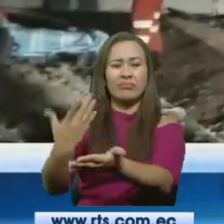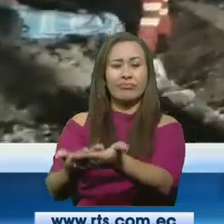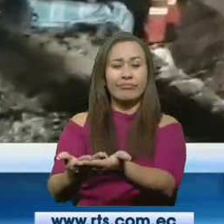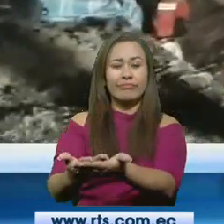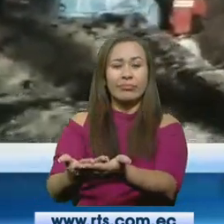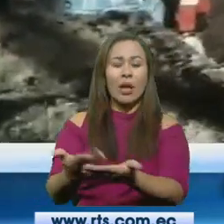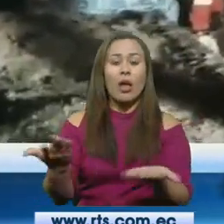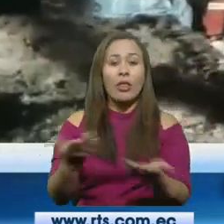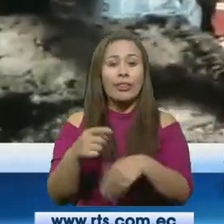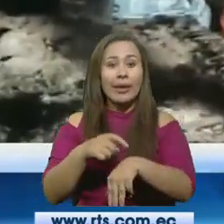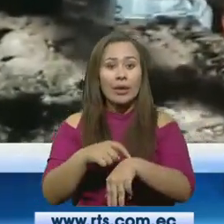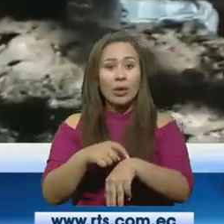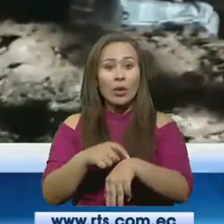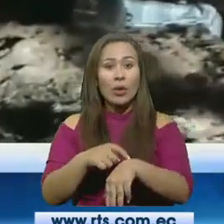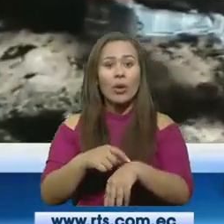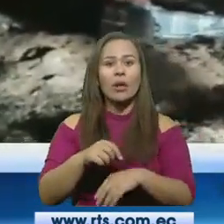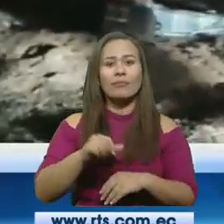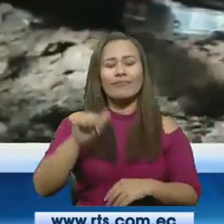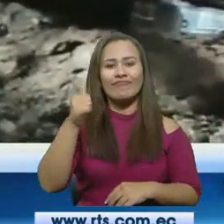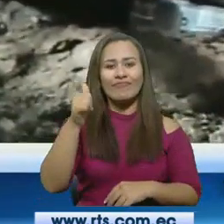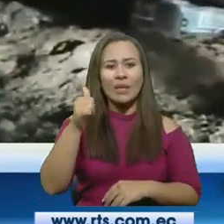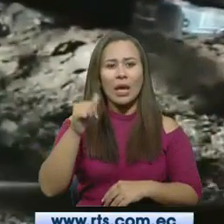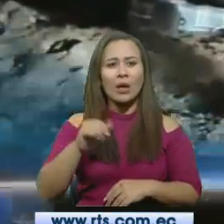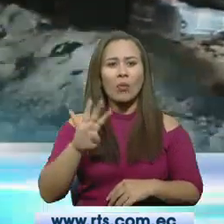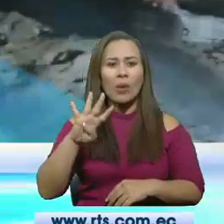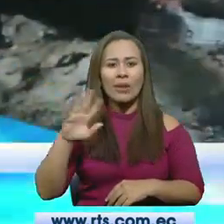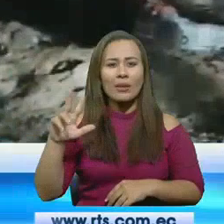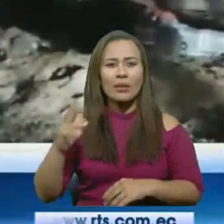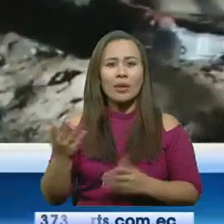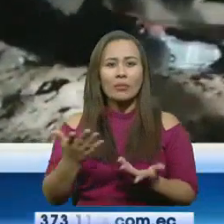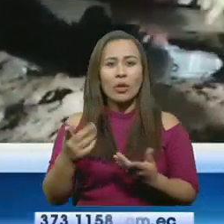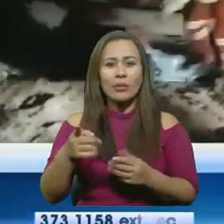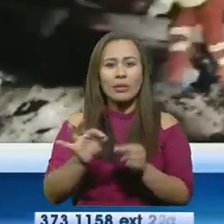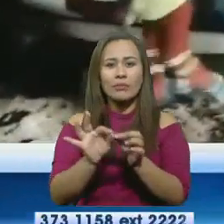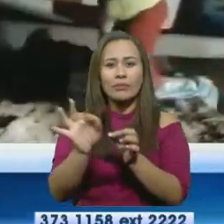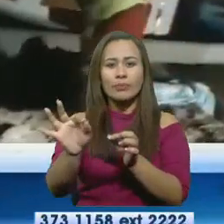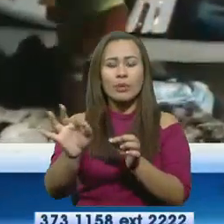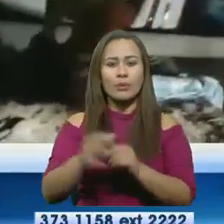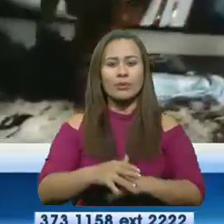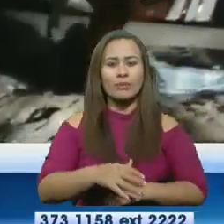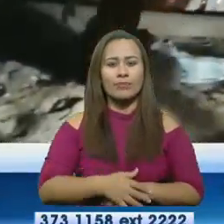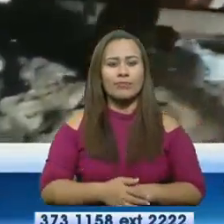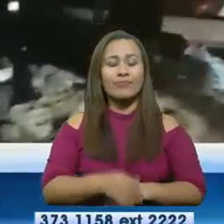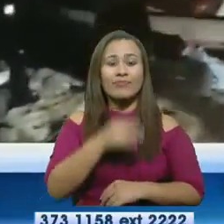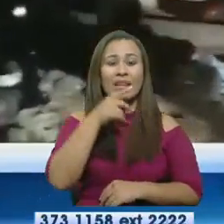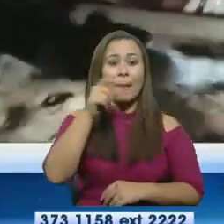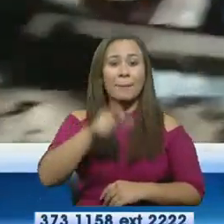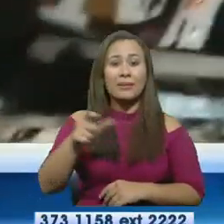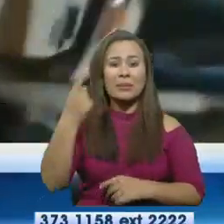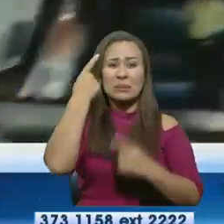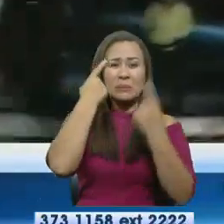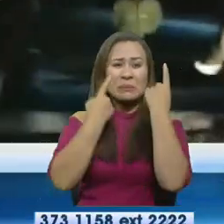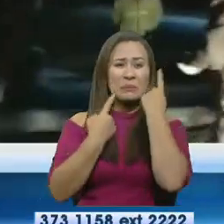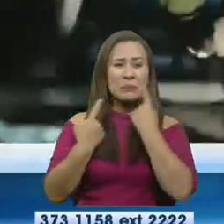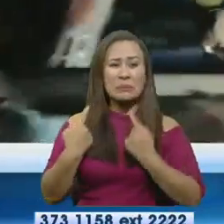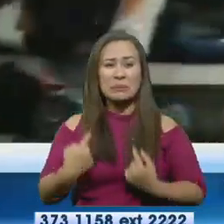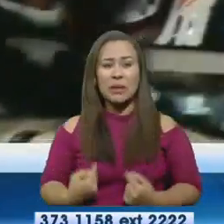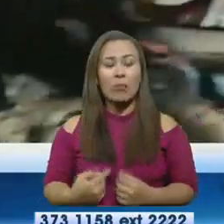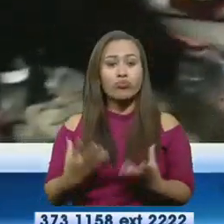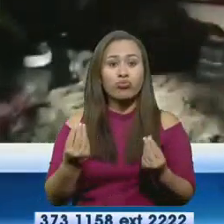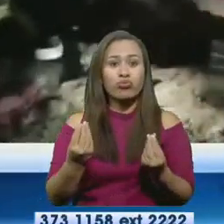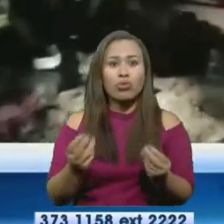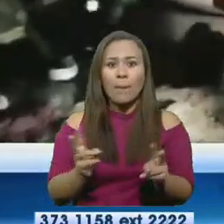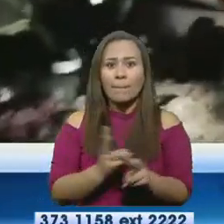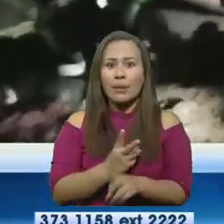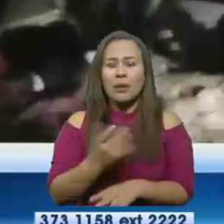percance ocurrió a las 22 horas con 43 minutos a la altura del kilómetro 56. Los heridos fueron trasladados a diferentes hospitales